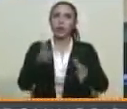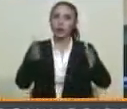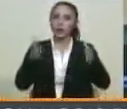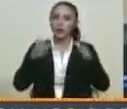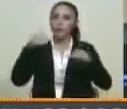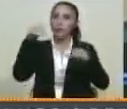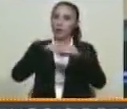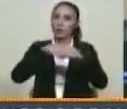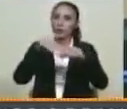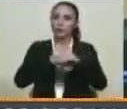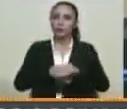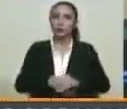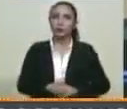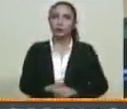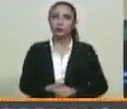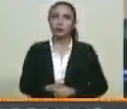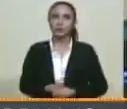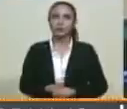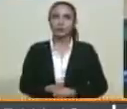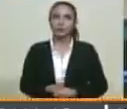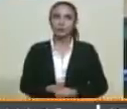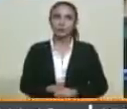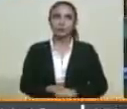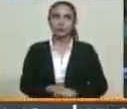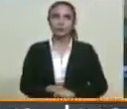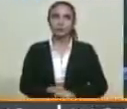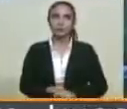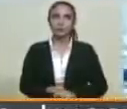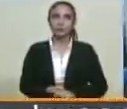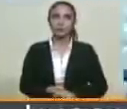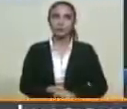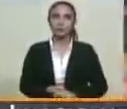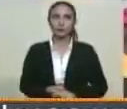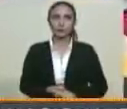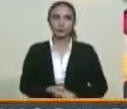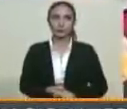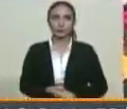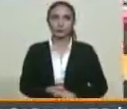la batalla contra las mafias económicas.